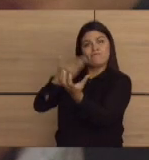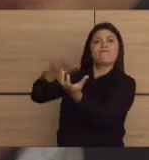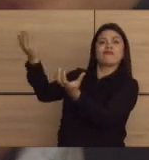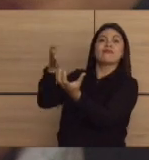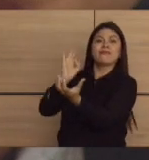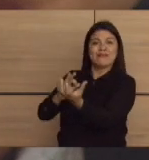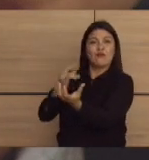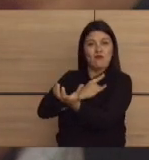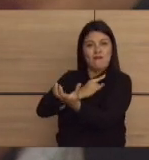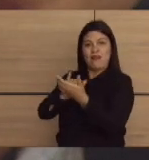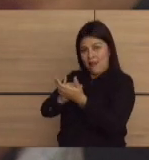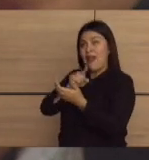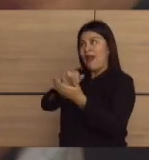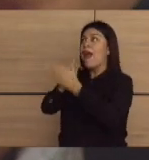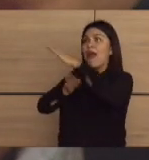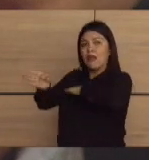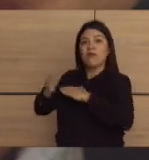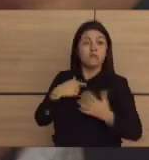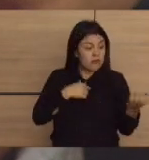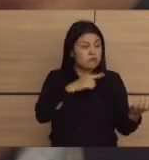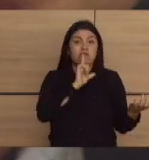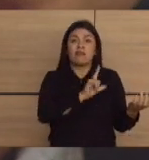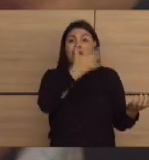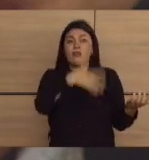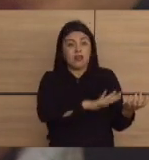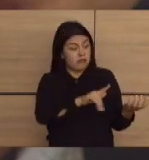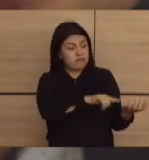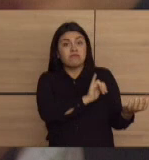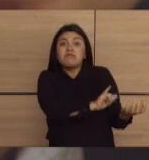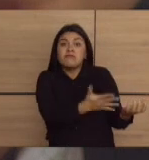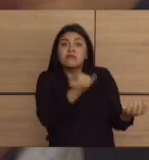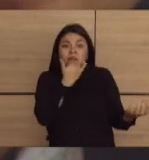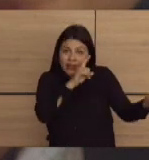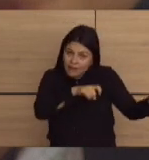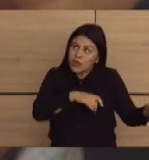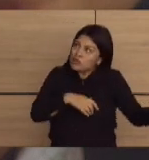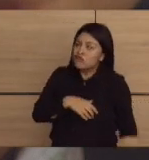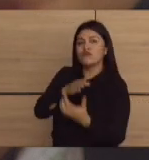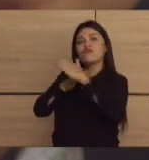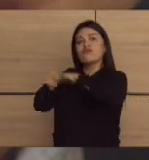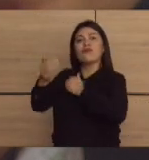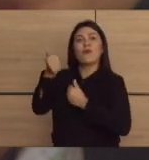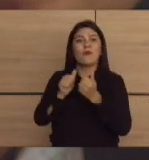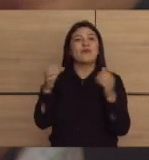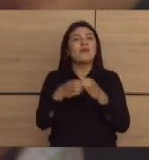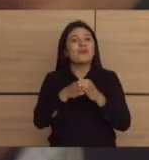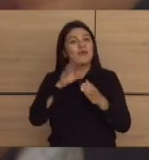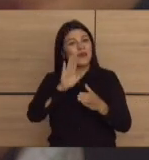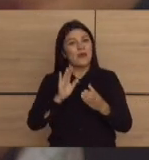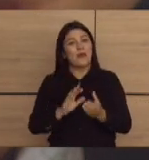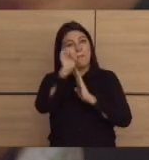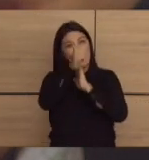esa posibilidad, y por eso en 14 meses de gobierno con el programa Generación E, ya